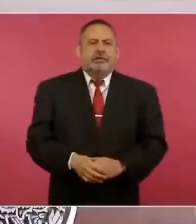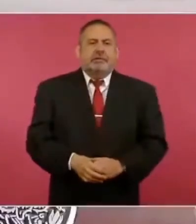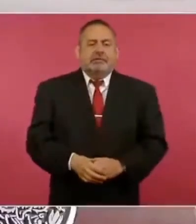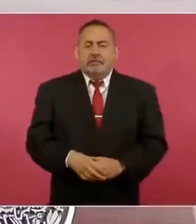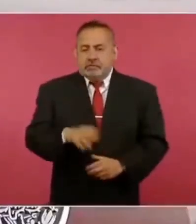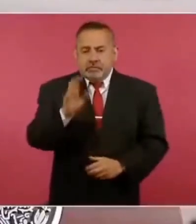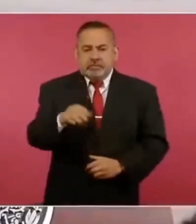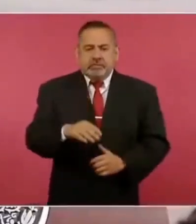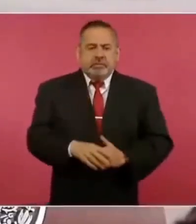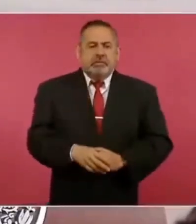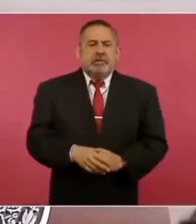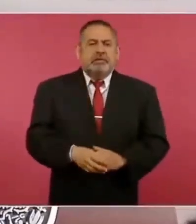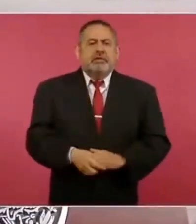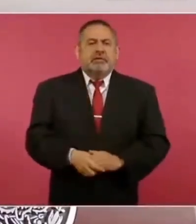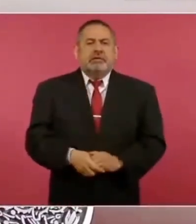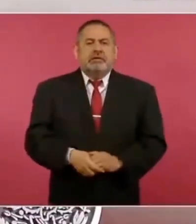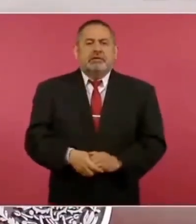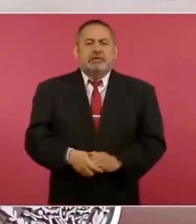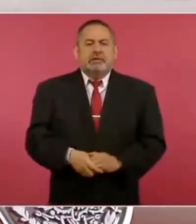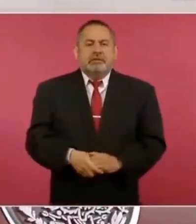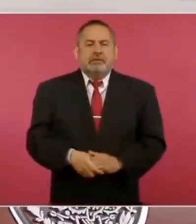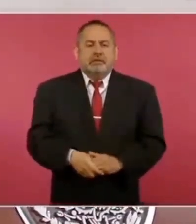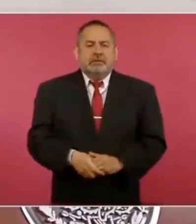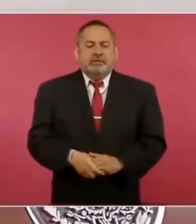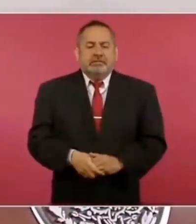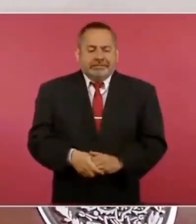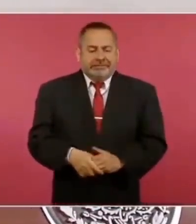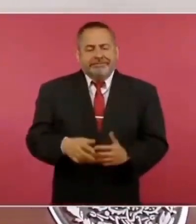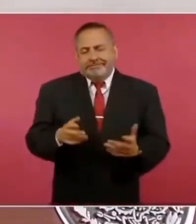Ah, sí, quieren